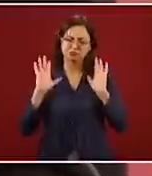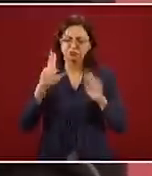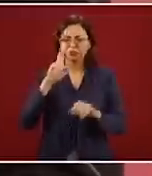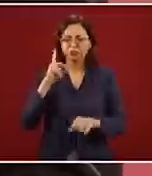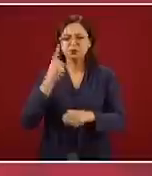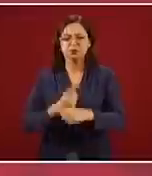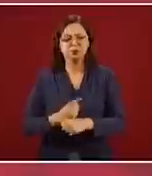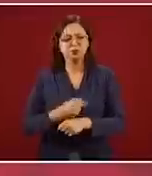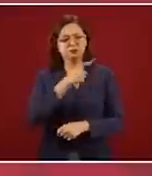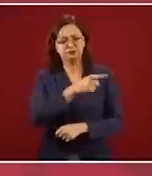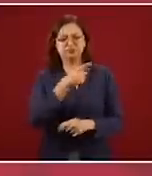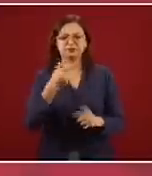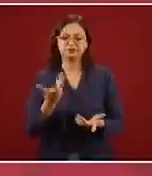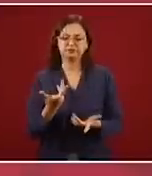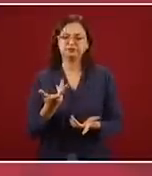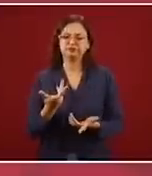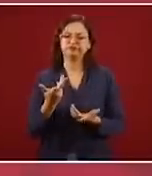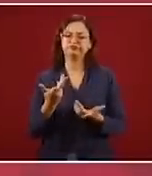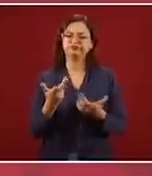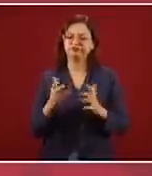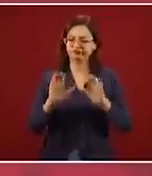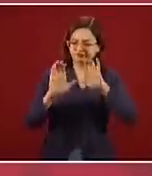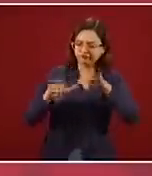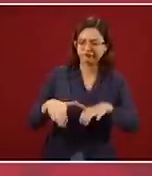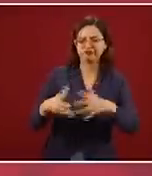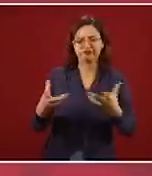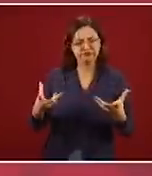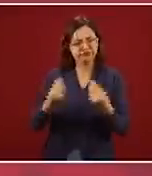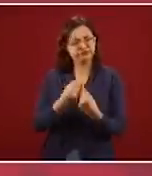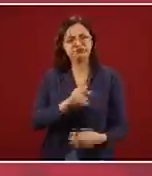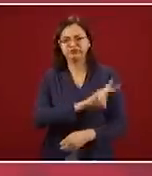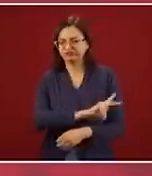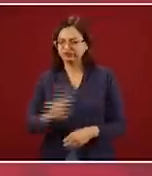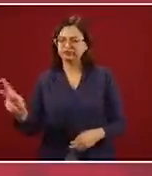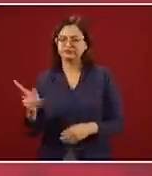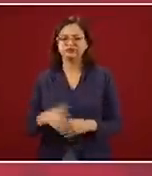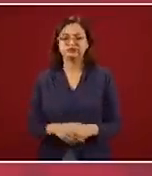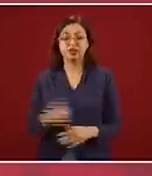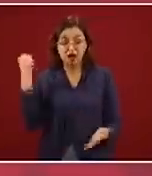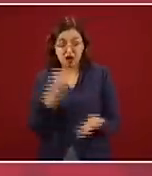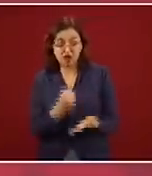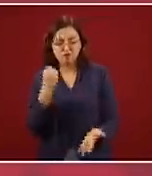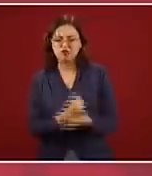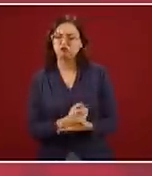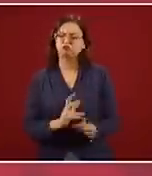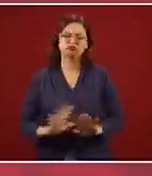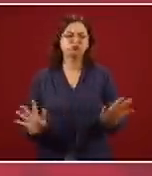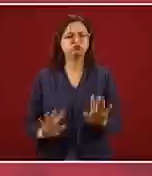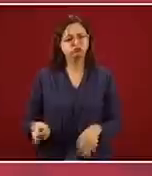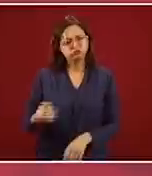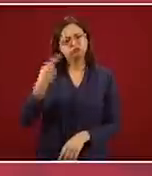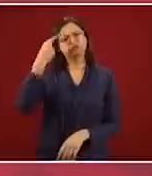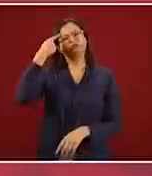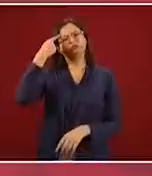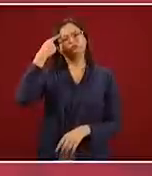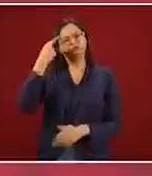se adhieran al plan todos, y nada por la fuerza, todo por la razón